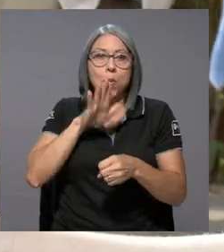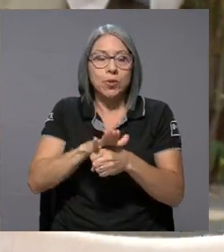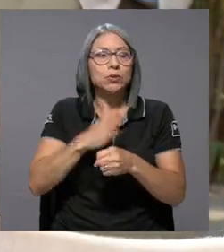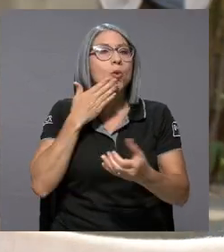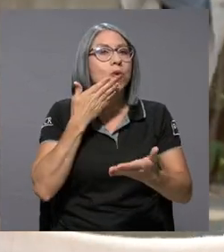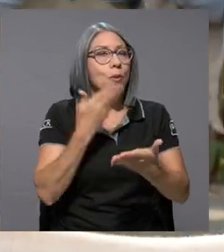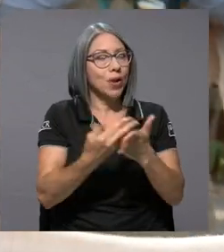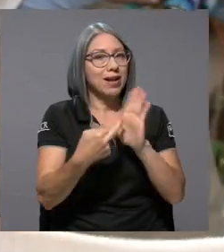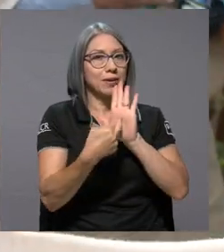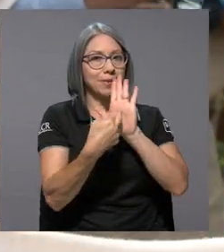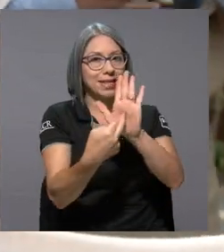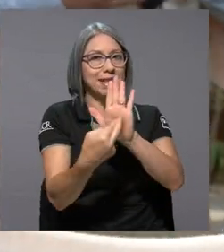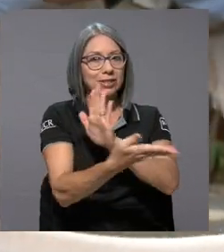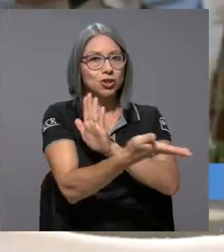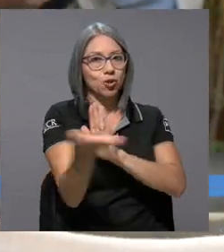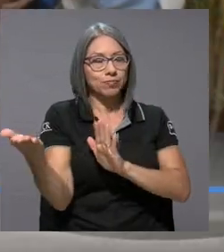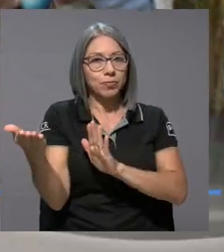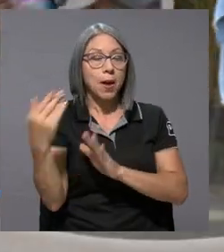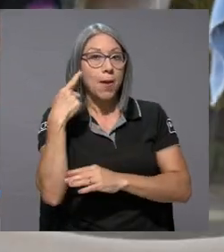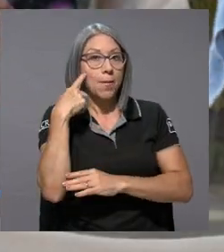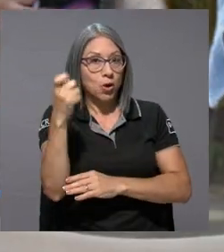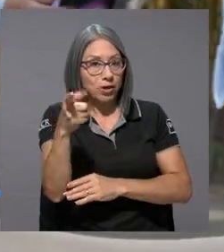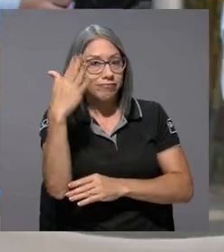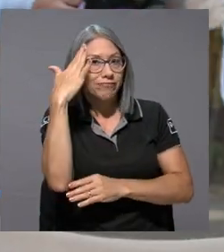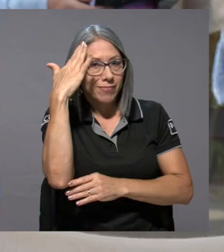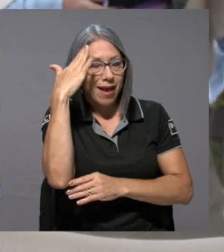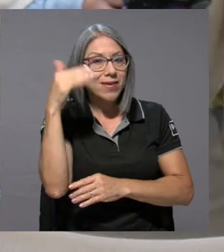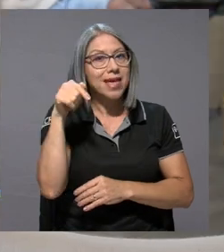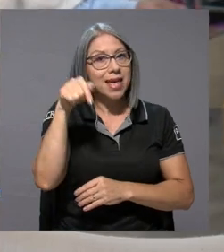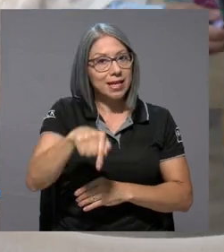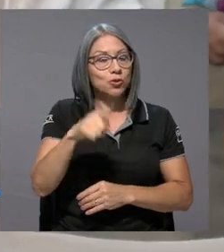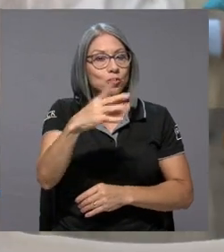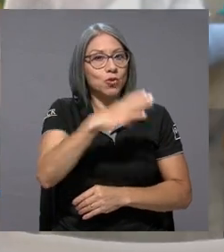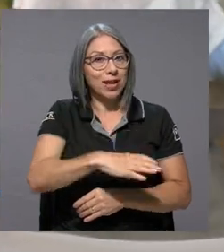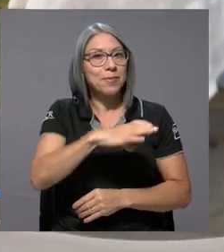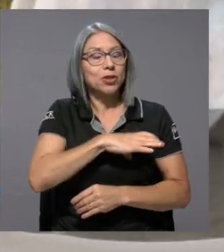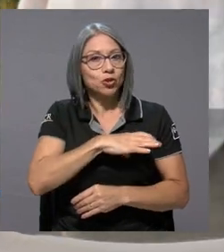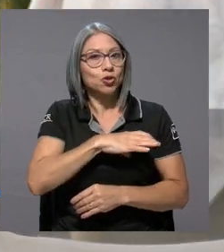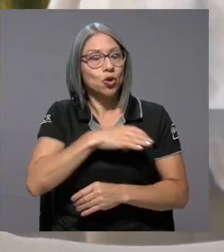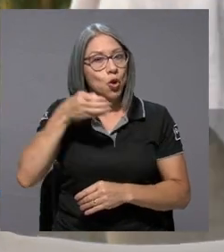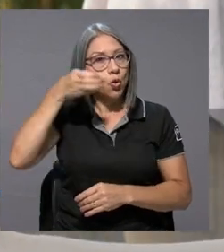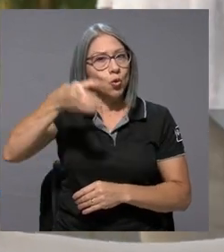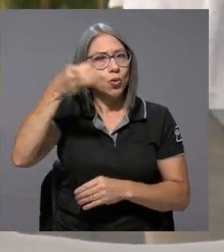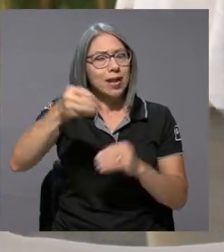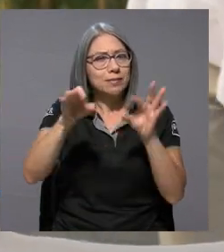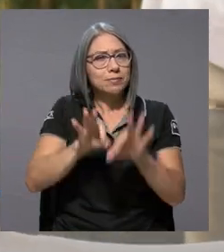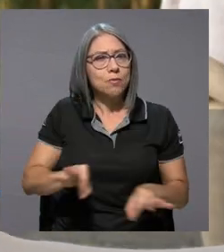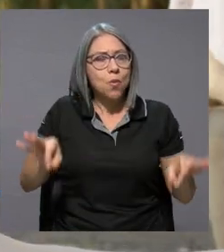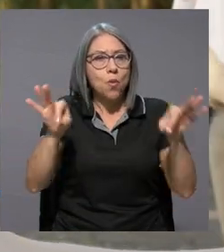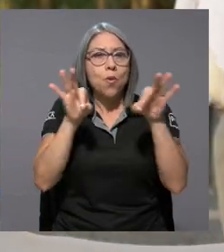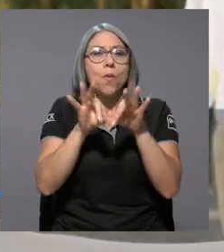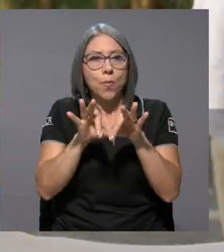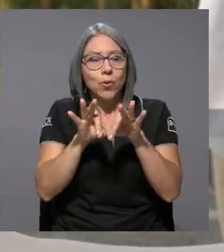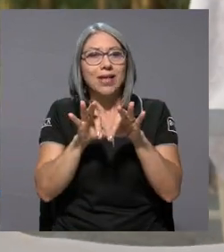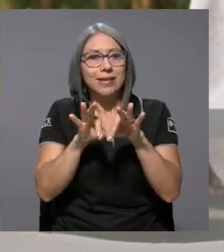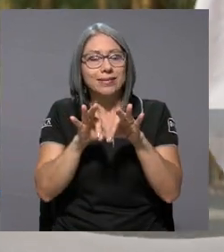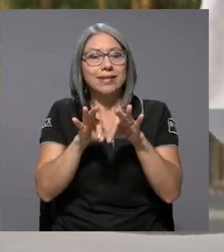buena representación, porque como se sabe, ¿verdad? Uno de los elementos culturales muy